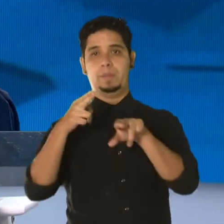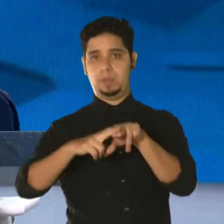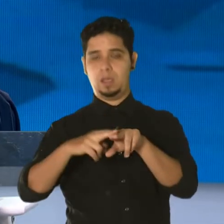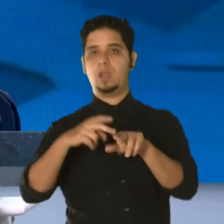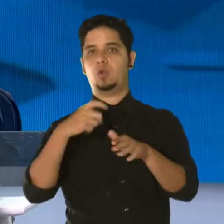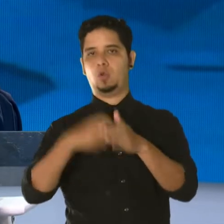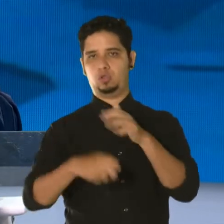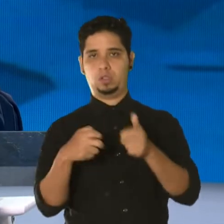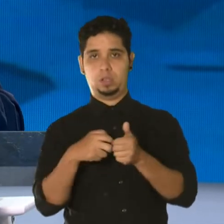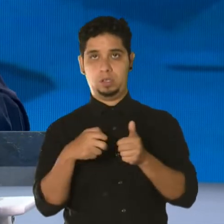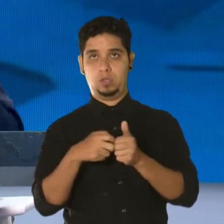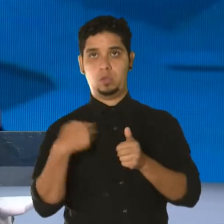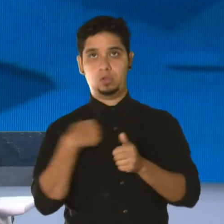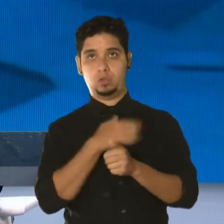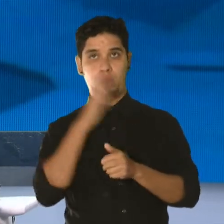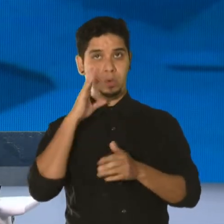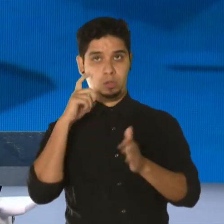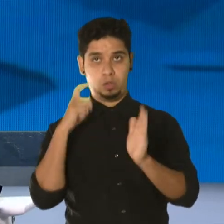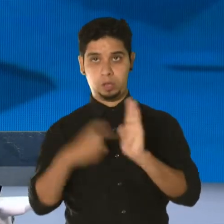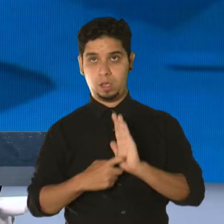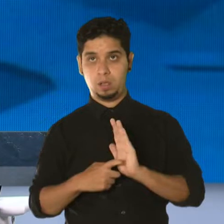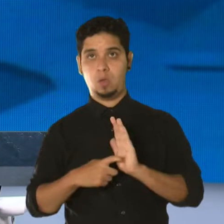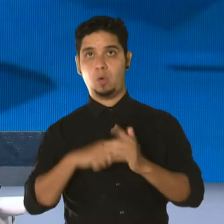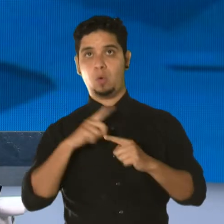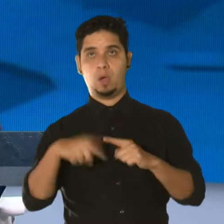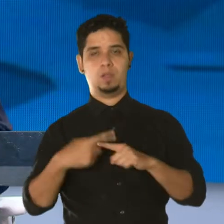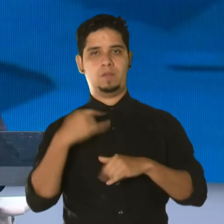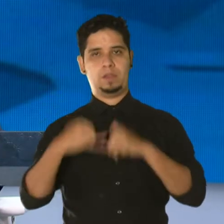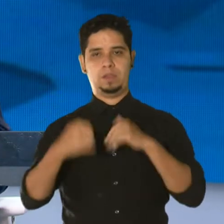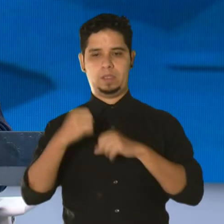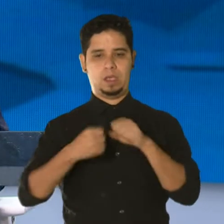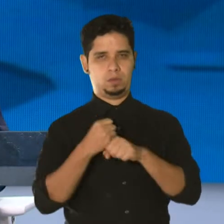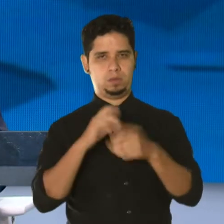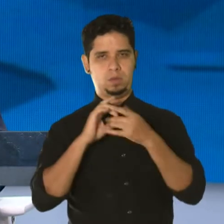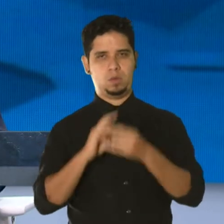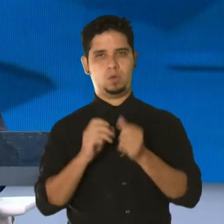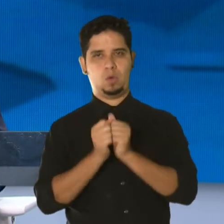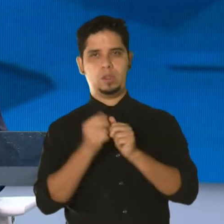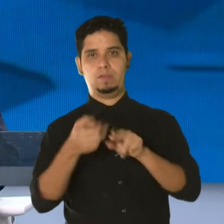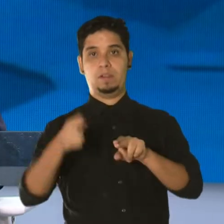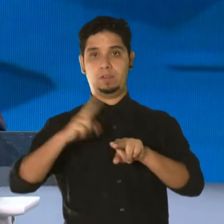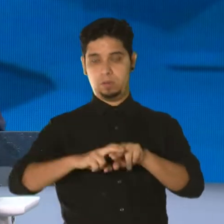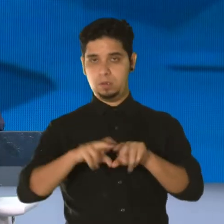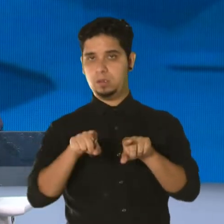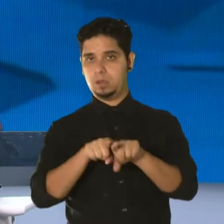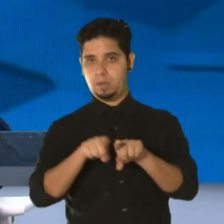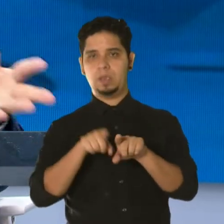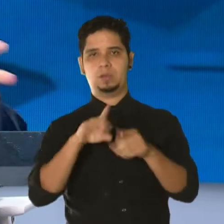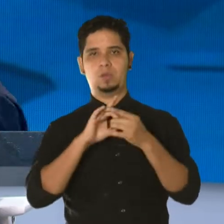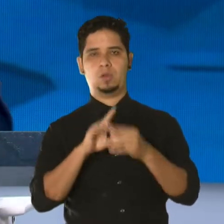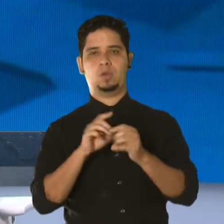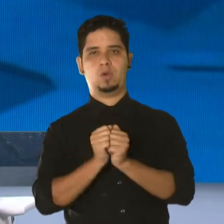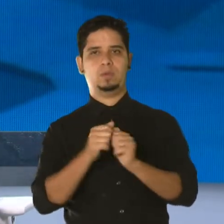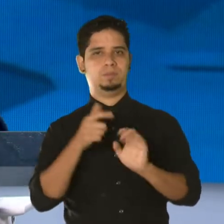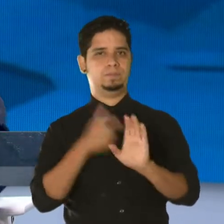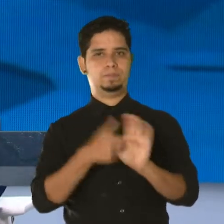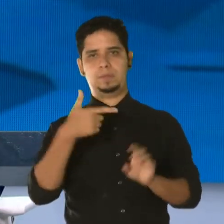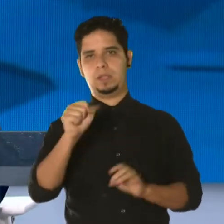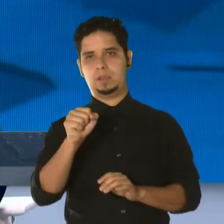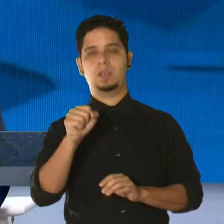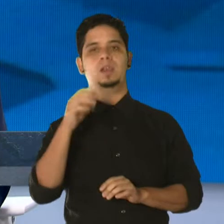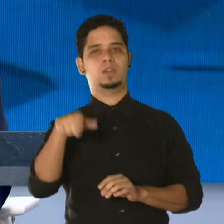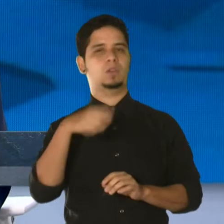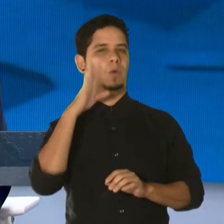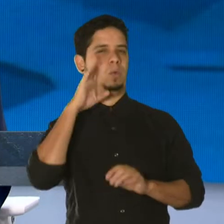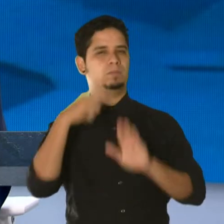costo de energía, y lo vamos a ver hacia finales de año en términos de inflación, y obviamente en términos de la gasolina, y eso obviamente se va a